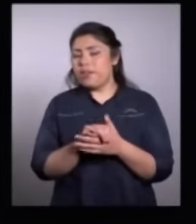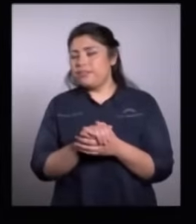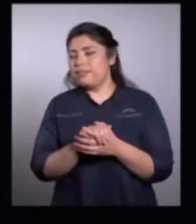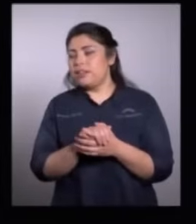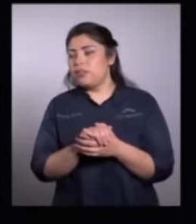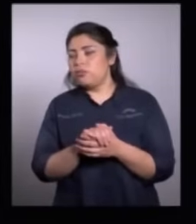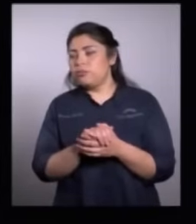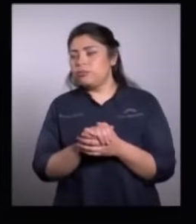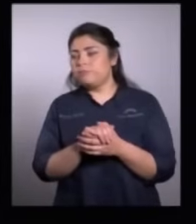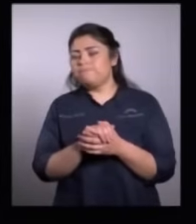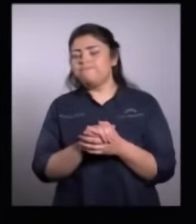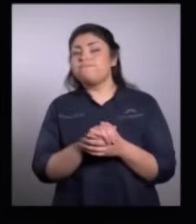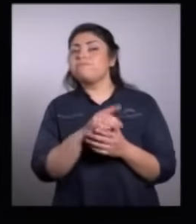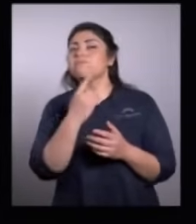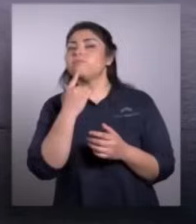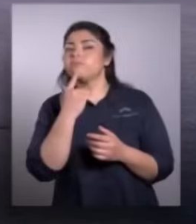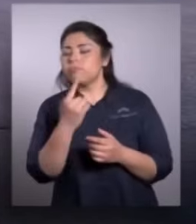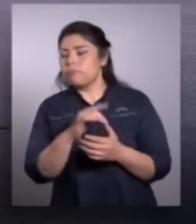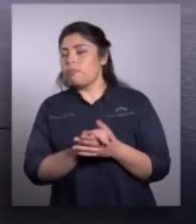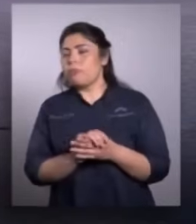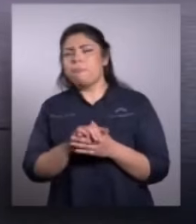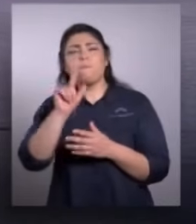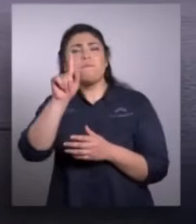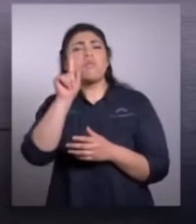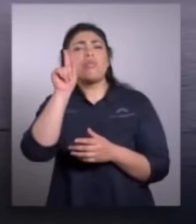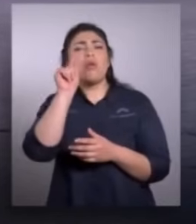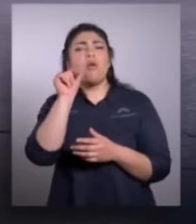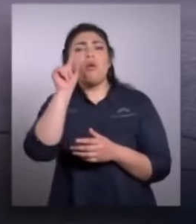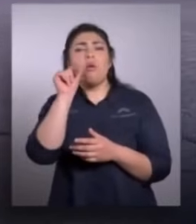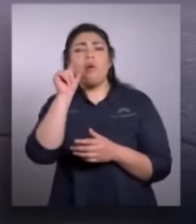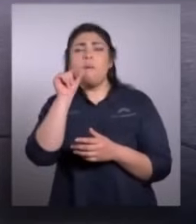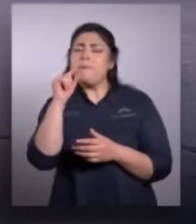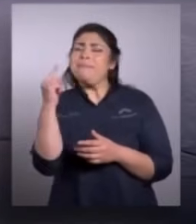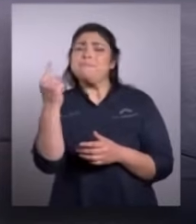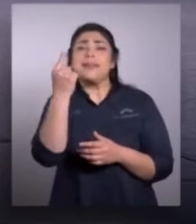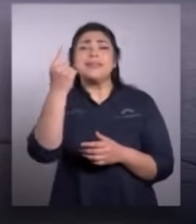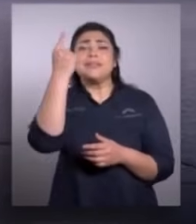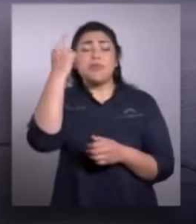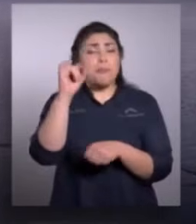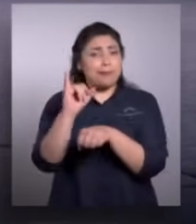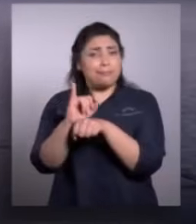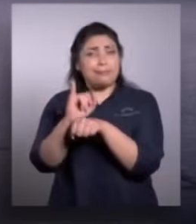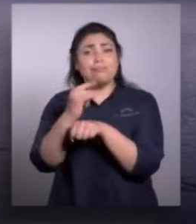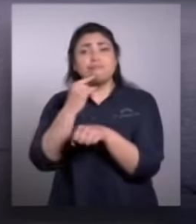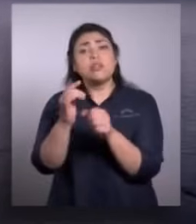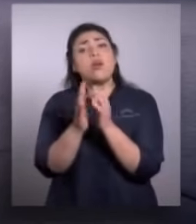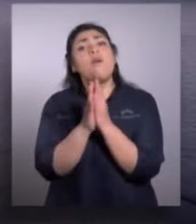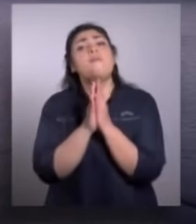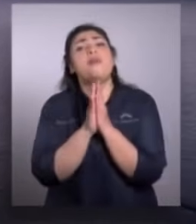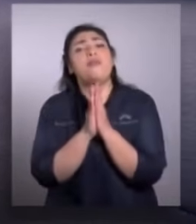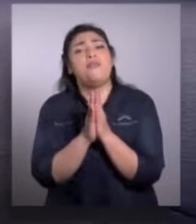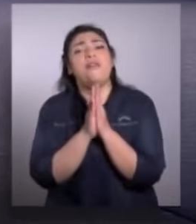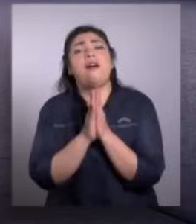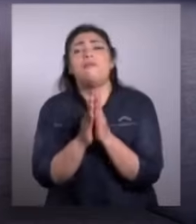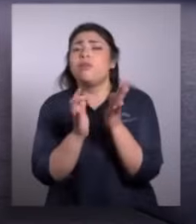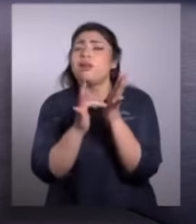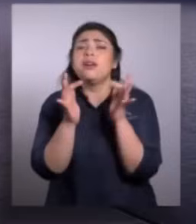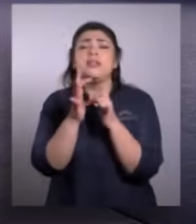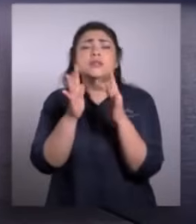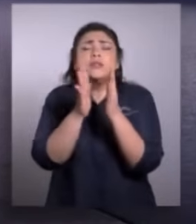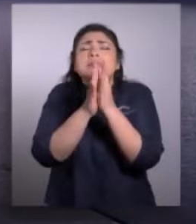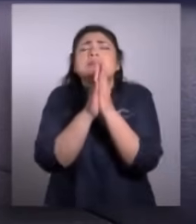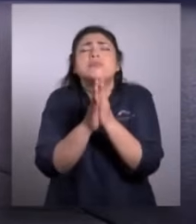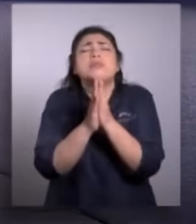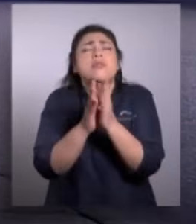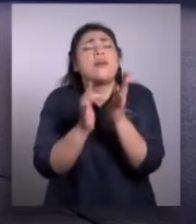le rogaba que entrase en su casa Porque tenía una hija única, única Como de 12 años